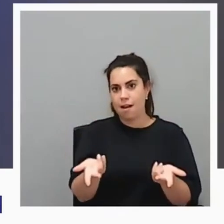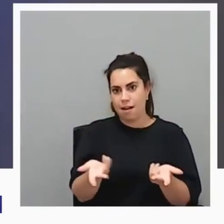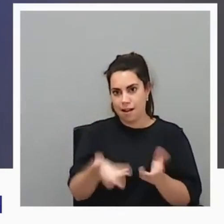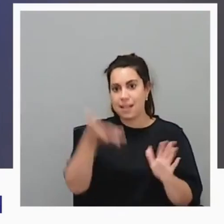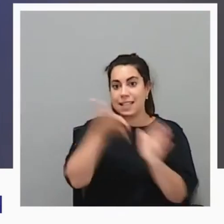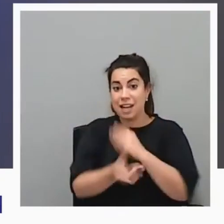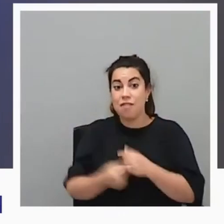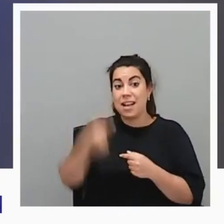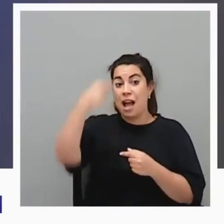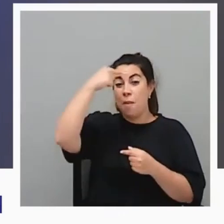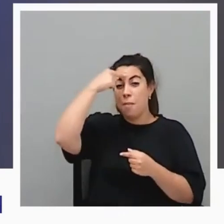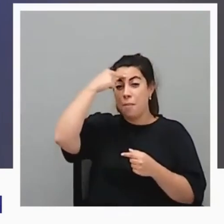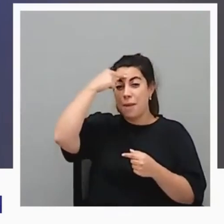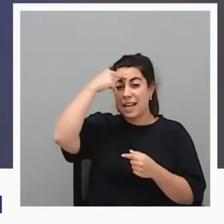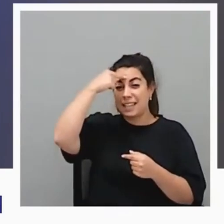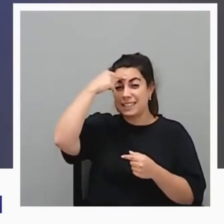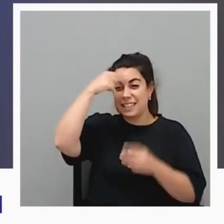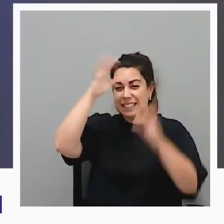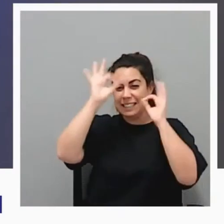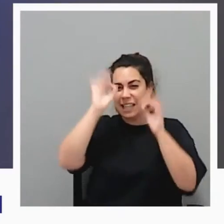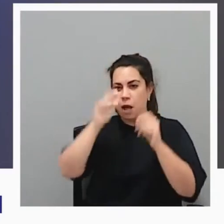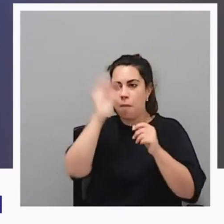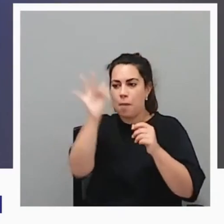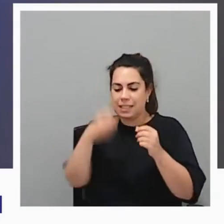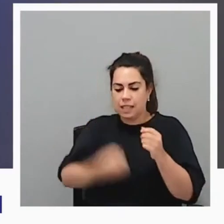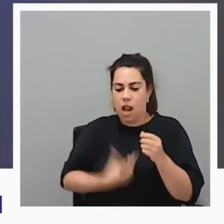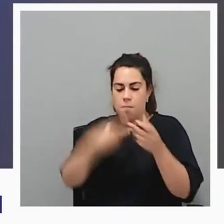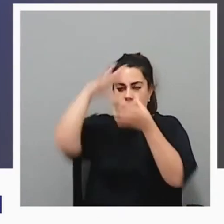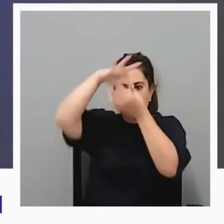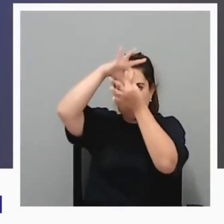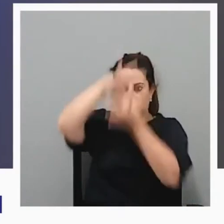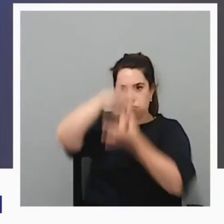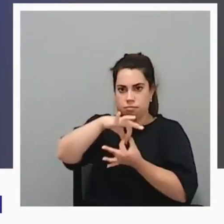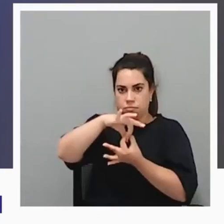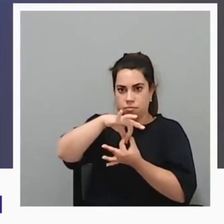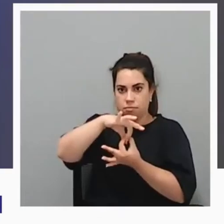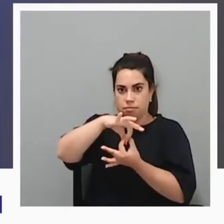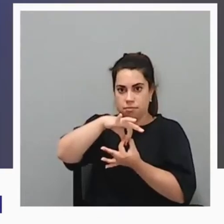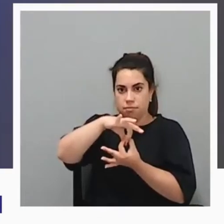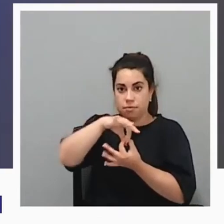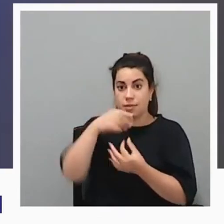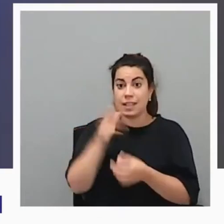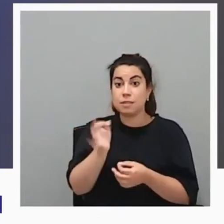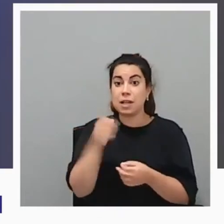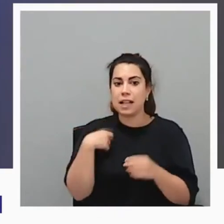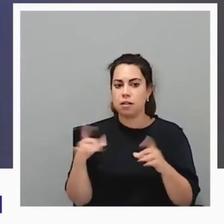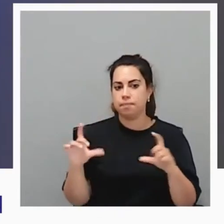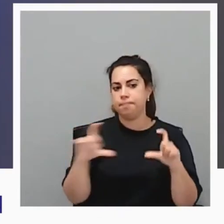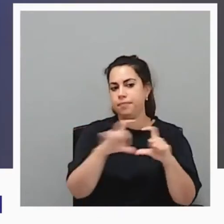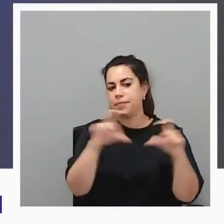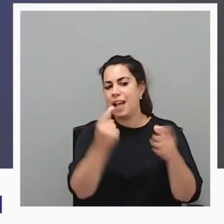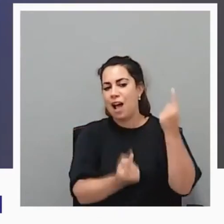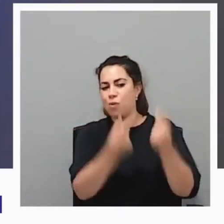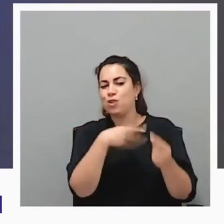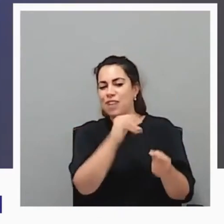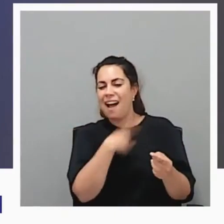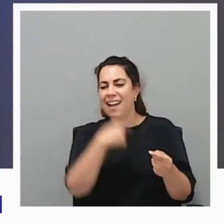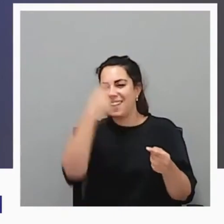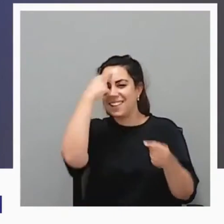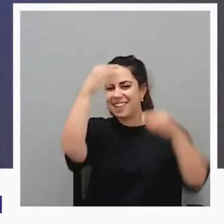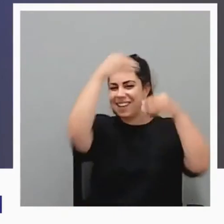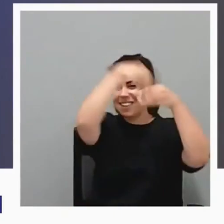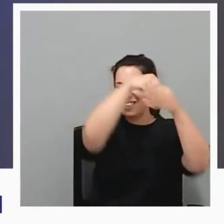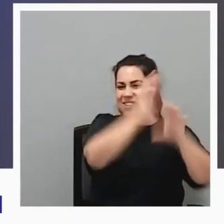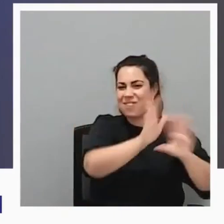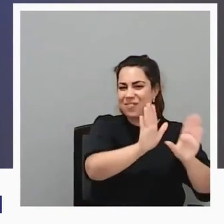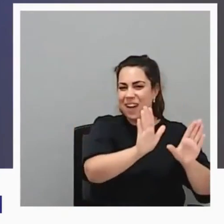alma. En algunas grandes compañías existe estado de la mente y no existe estado del alma. En